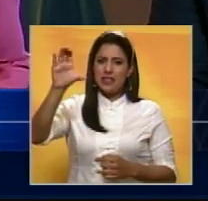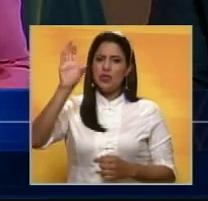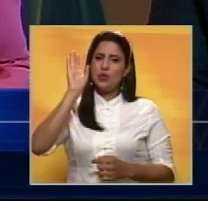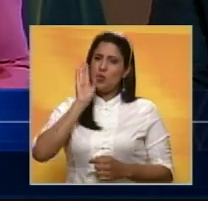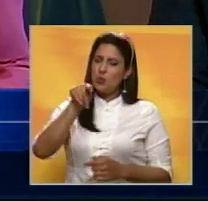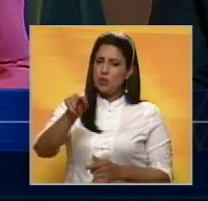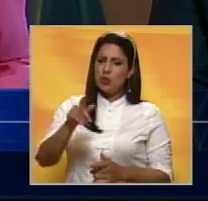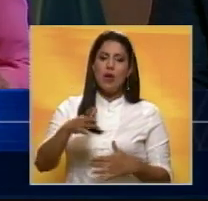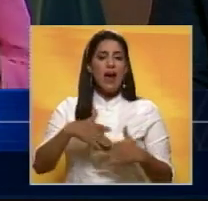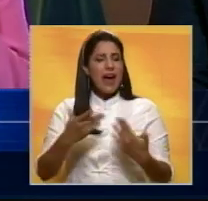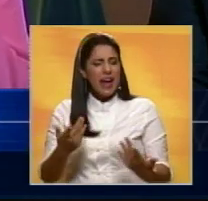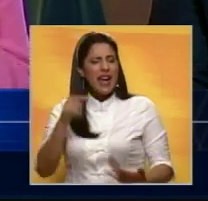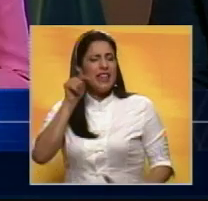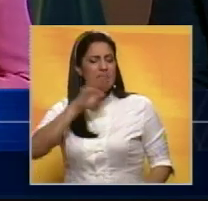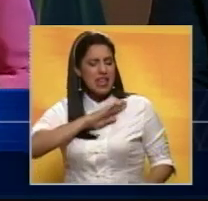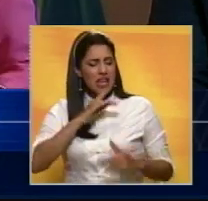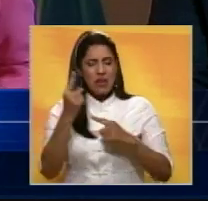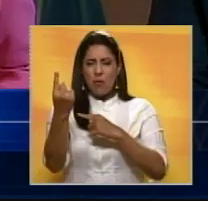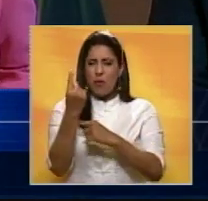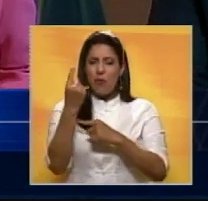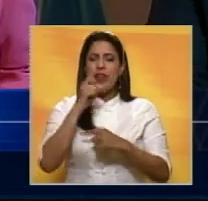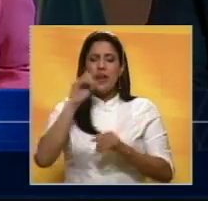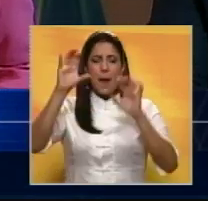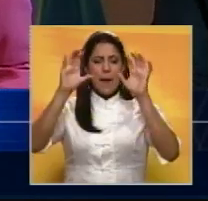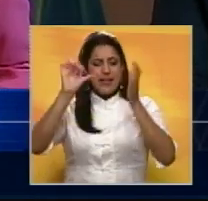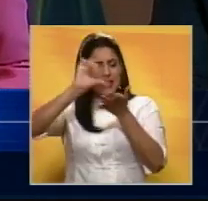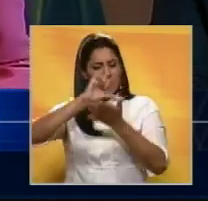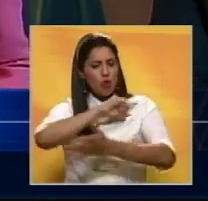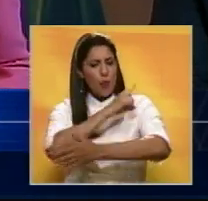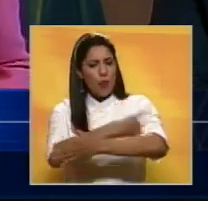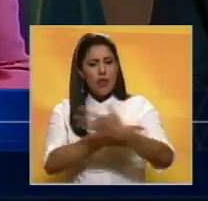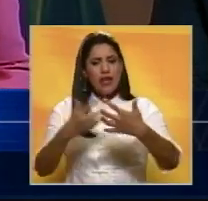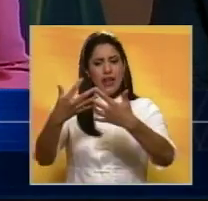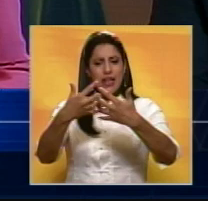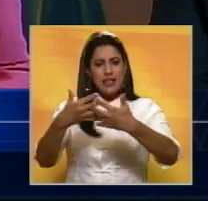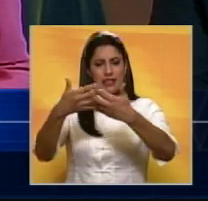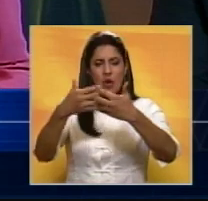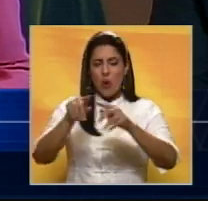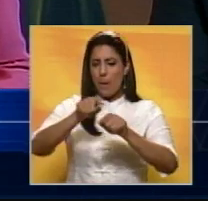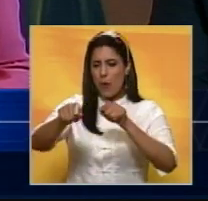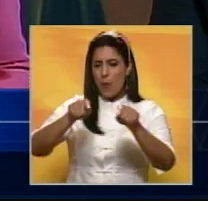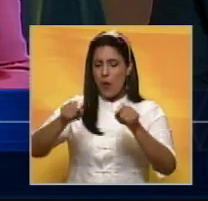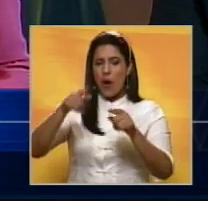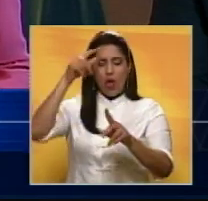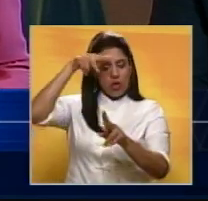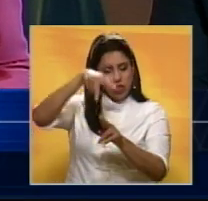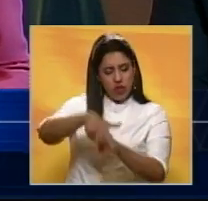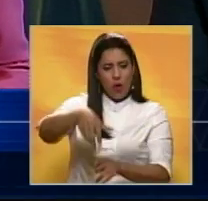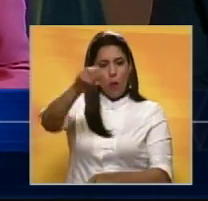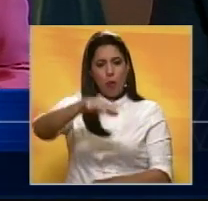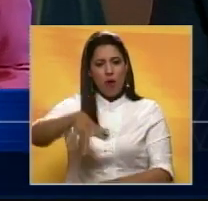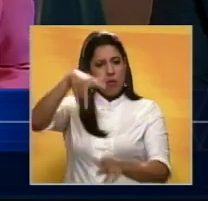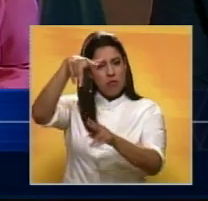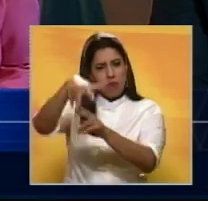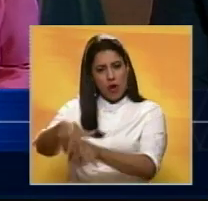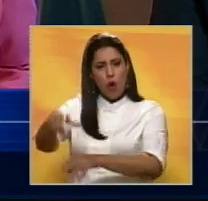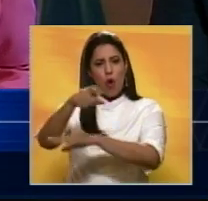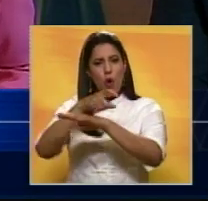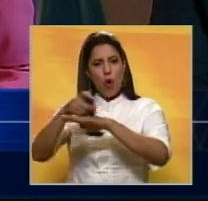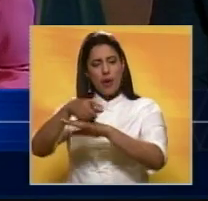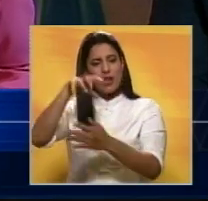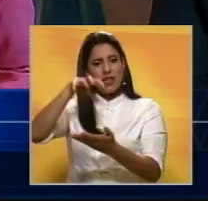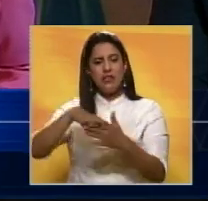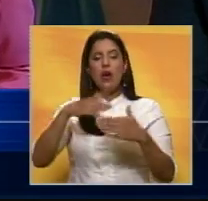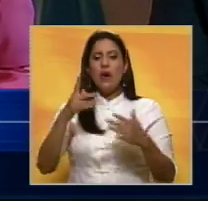hegemón, que ha sido instrumentalizado por los centros de poder estadounidenses para someter a los pueblos y para someter a los gobiernos de nuestra